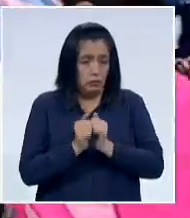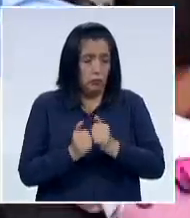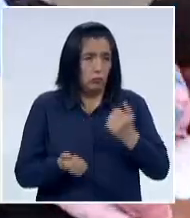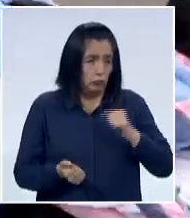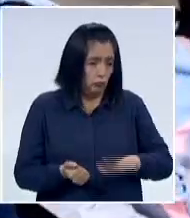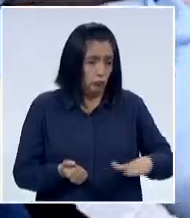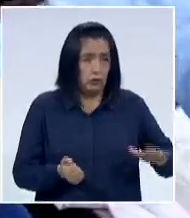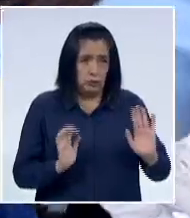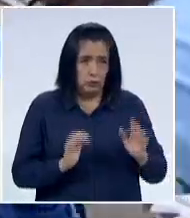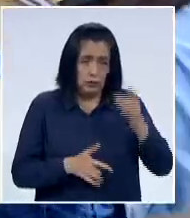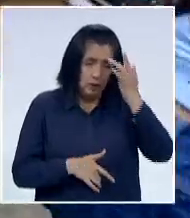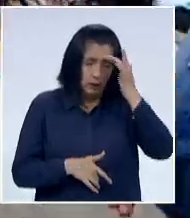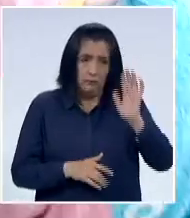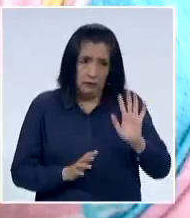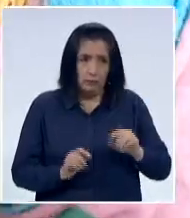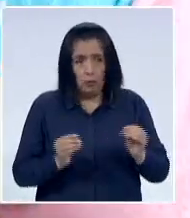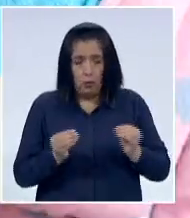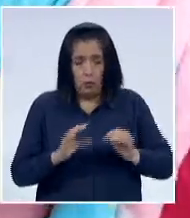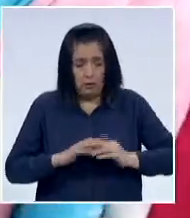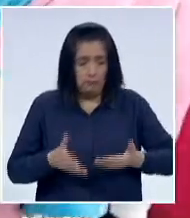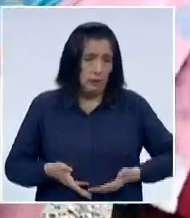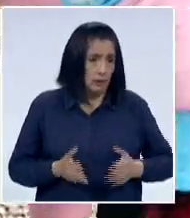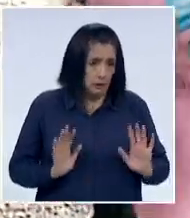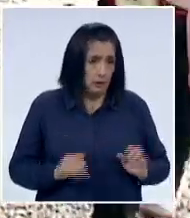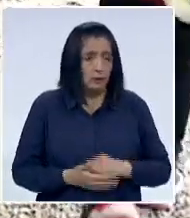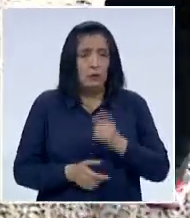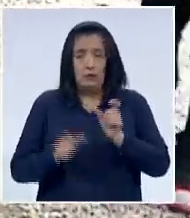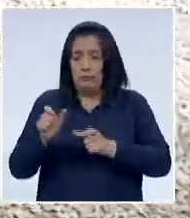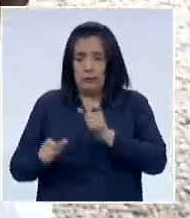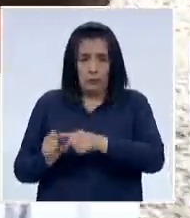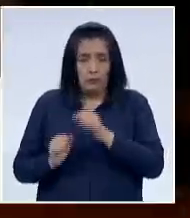pequeños, enfermos y embarazadas, así como personas de la tercera edad.